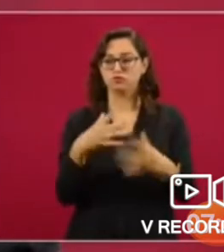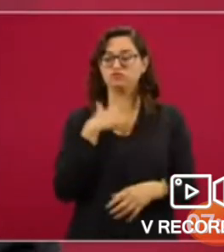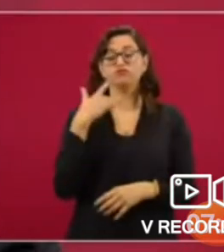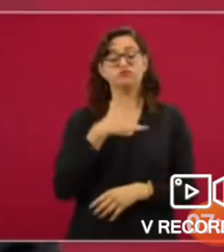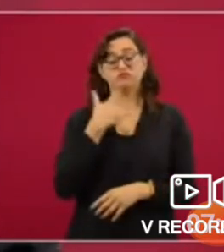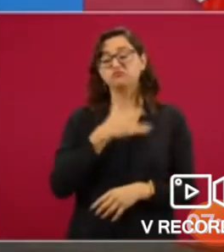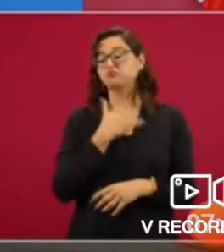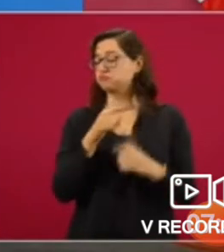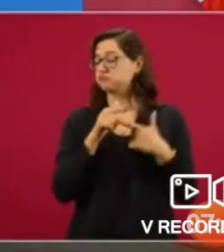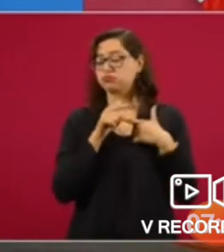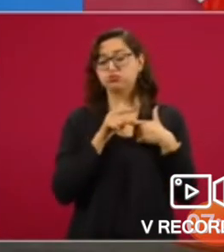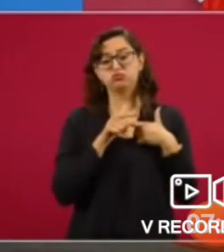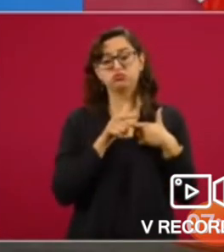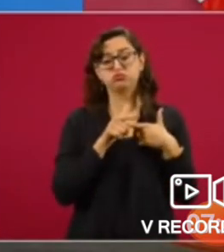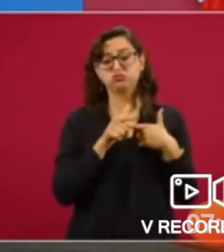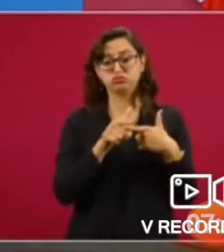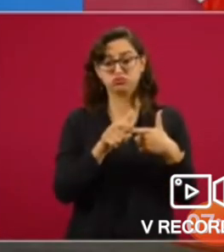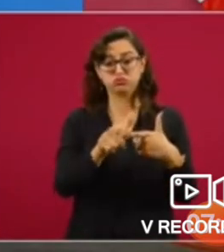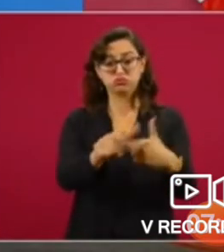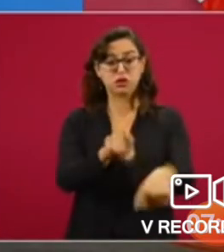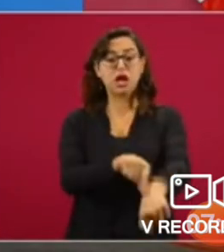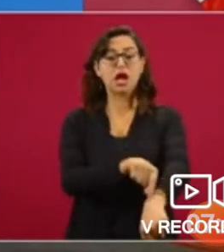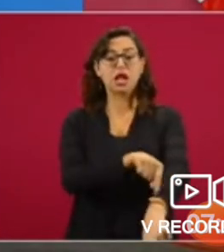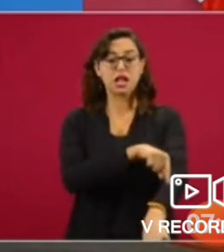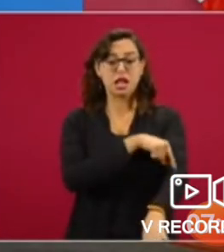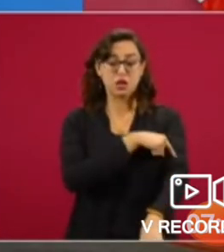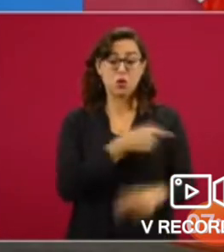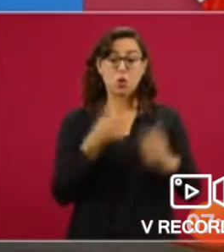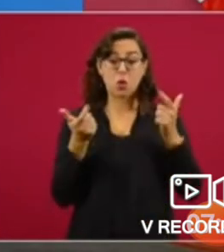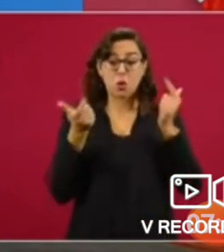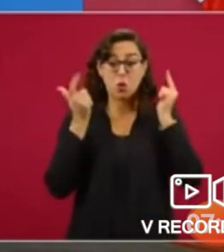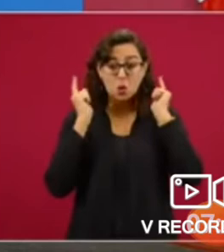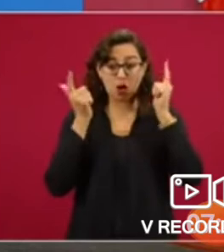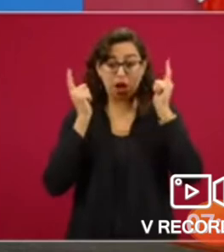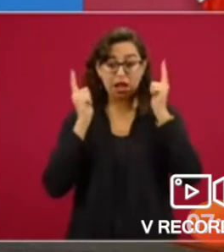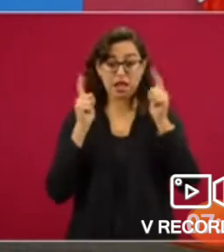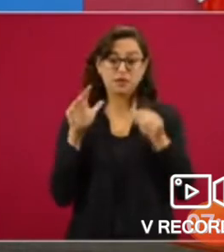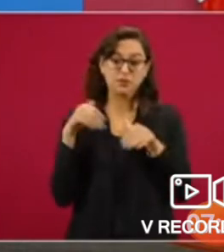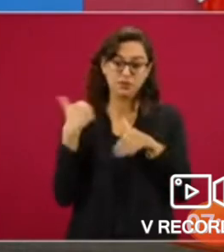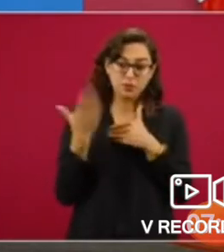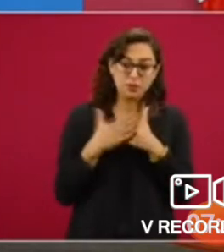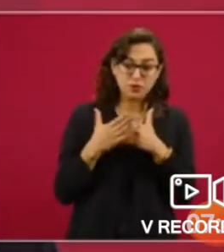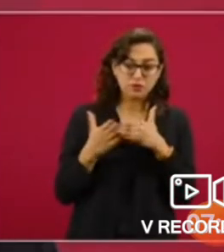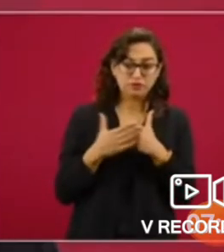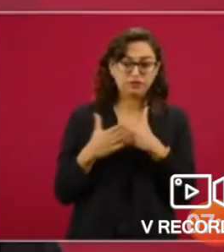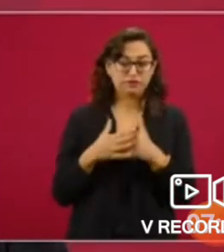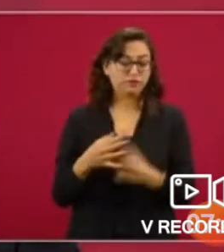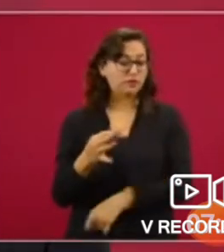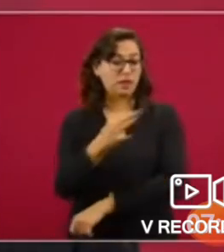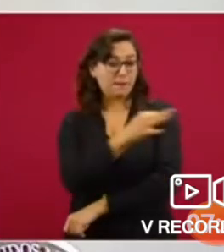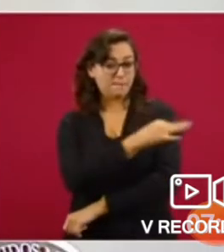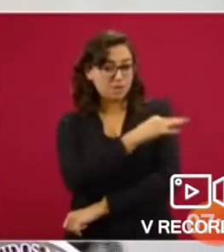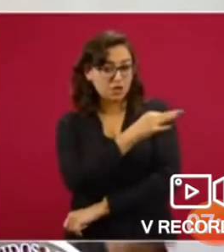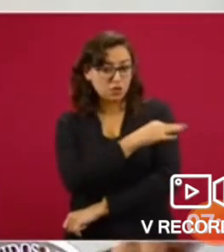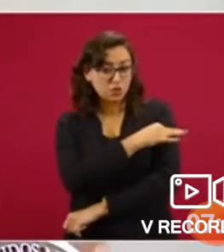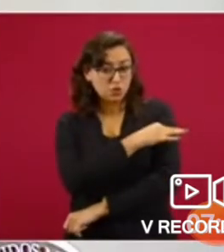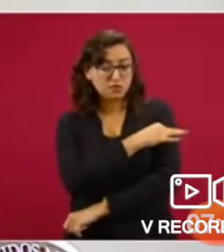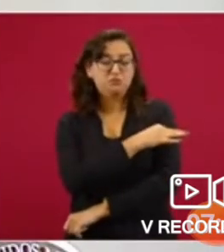largo, con la esperanza de que al tener una vacuna o más de una vacuna que pudieran ser